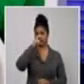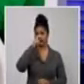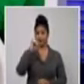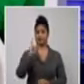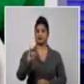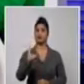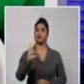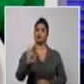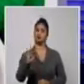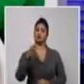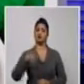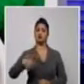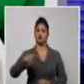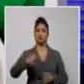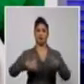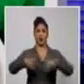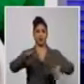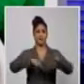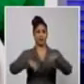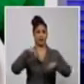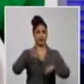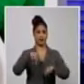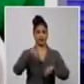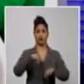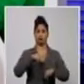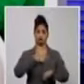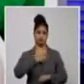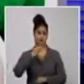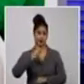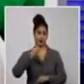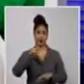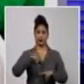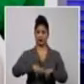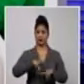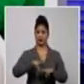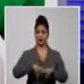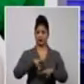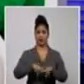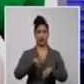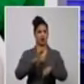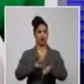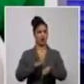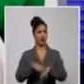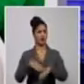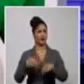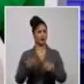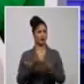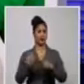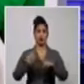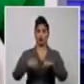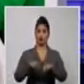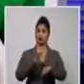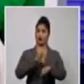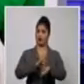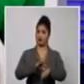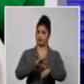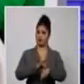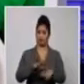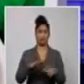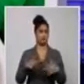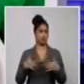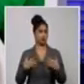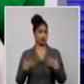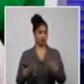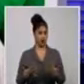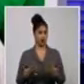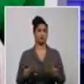Playa, aquí en la provincia de La Habana, que tiene como antecedente proceder de un área donde se habían detectado